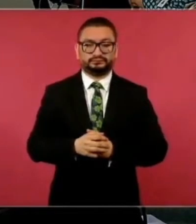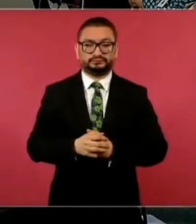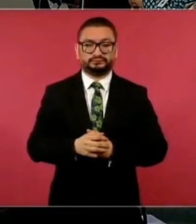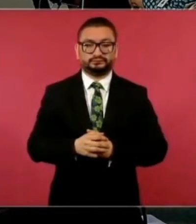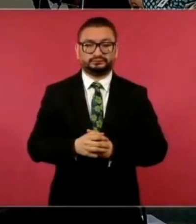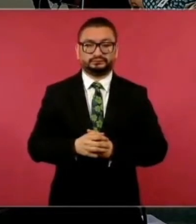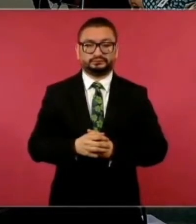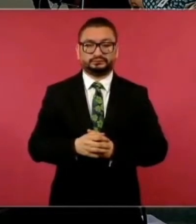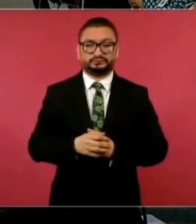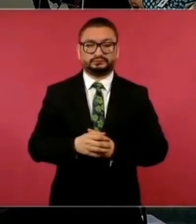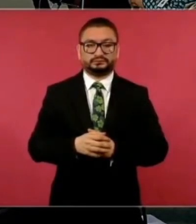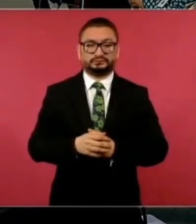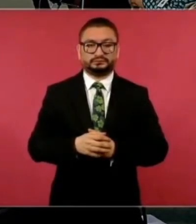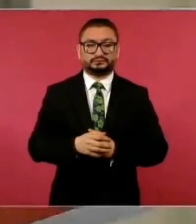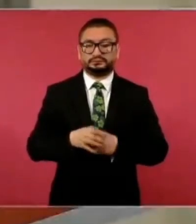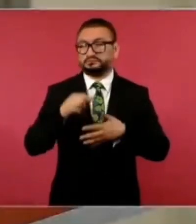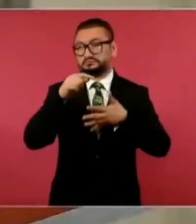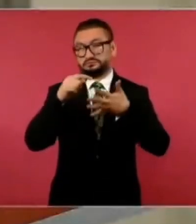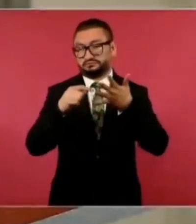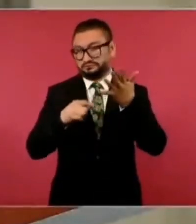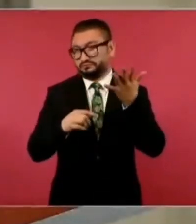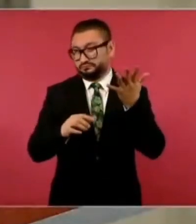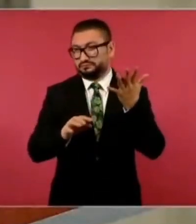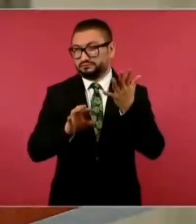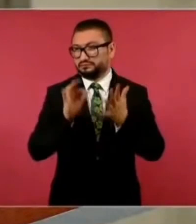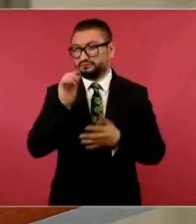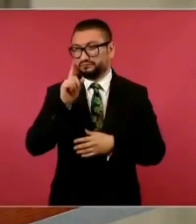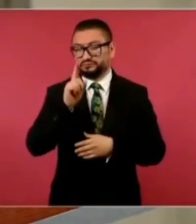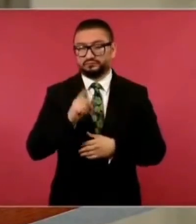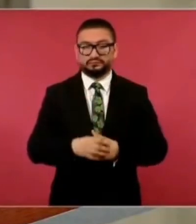Ya nada más pon otra, ¿no?